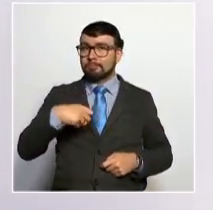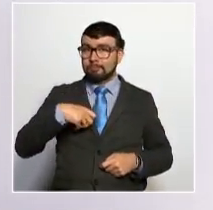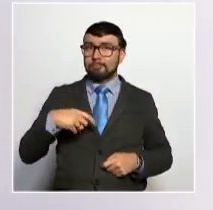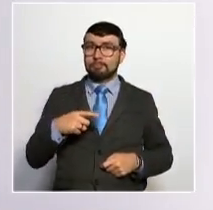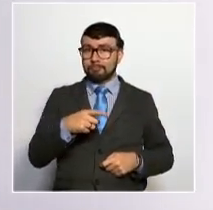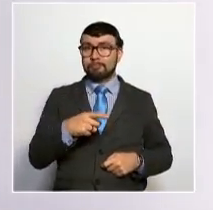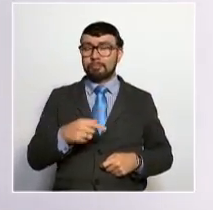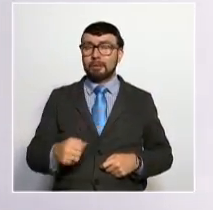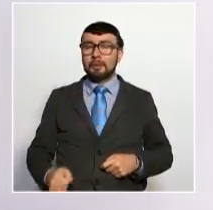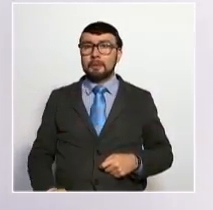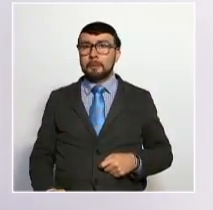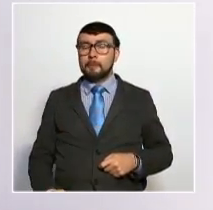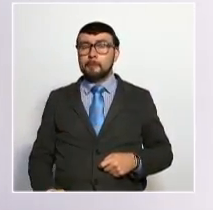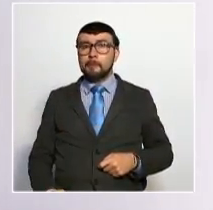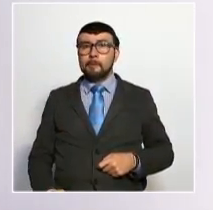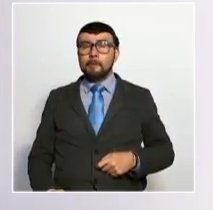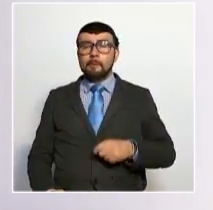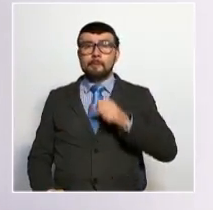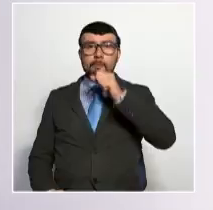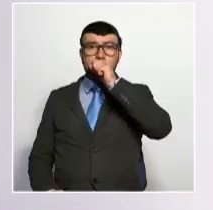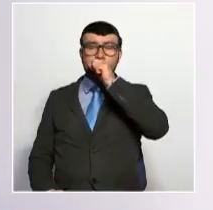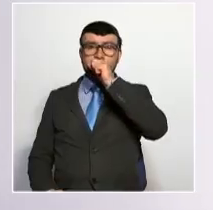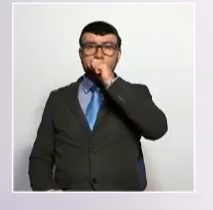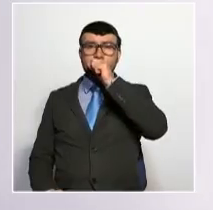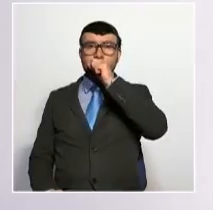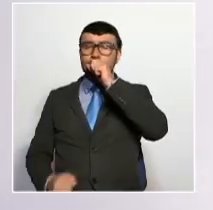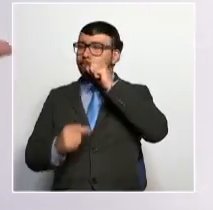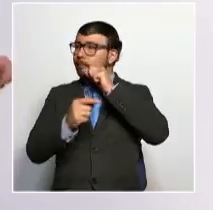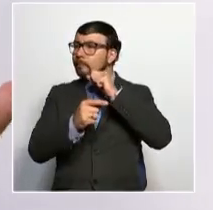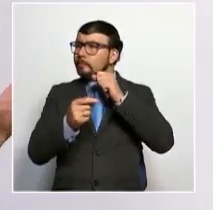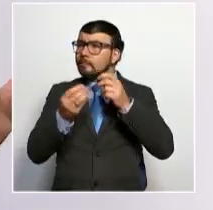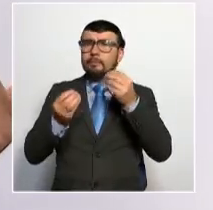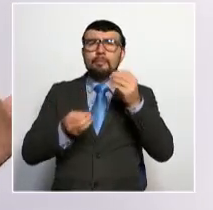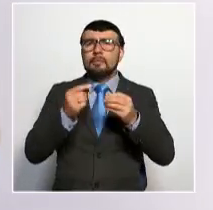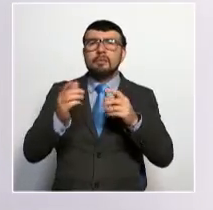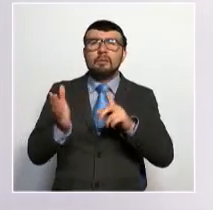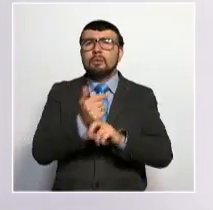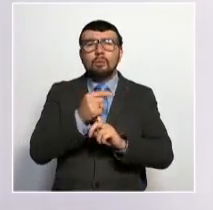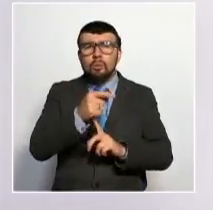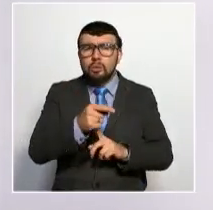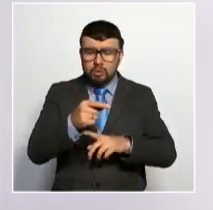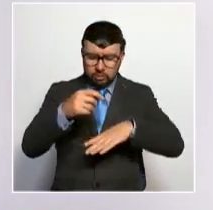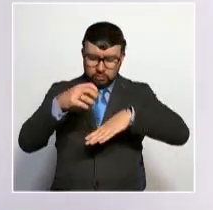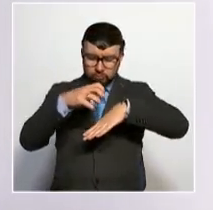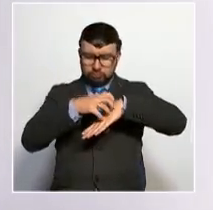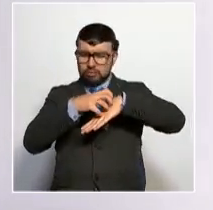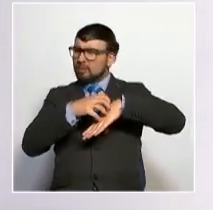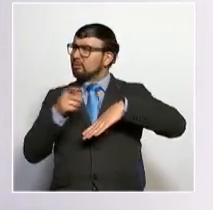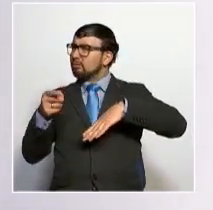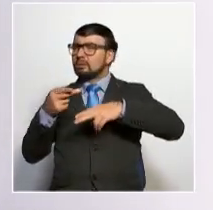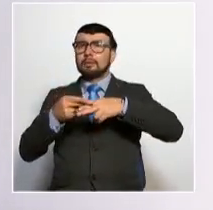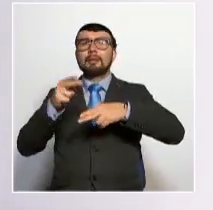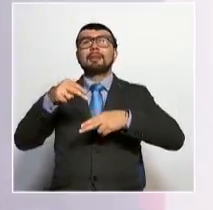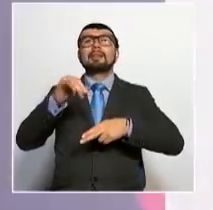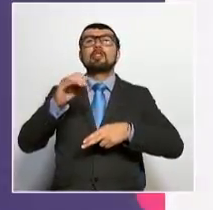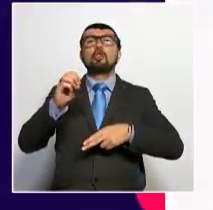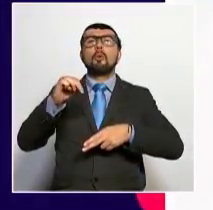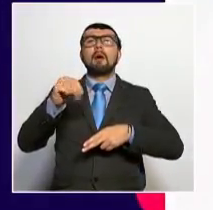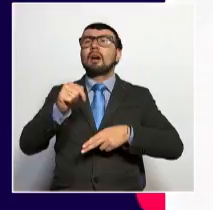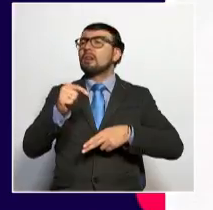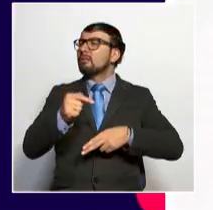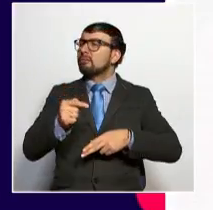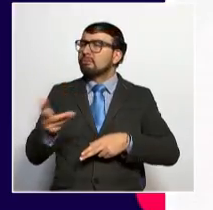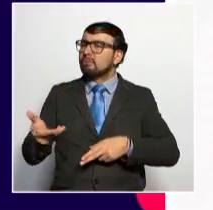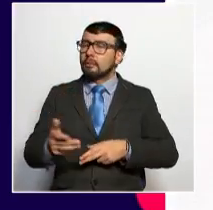transvaginal, examen clínico de seno y cita con la ginecóloga oncóloga, encuentran miomas. ¿Qué son los miomas? Veamos esta imagen. Entonces vamos a volver a la